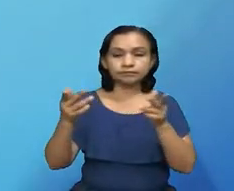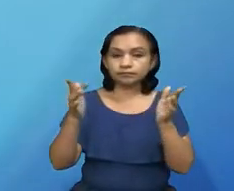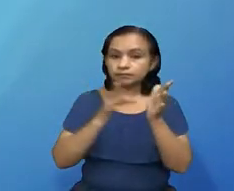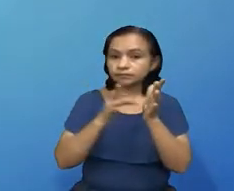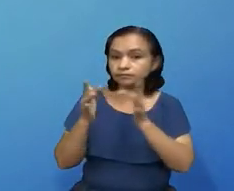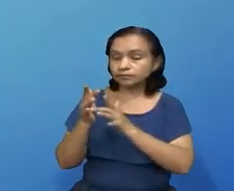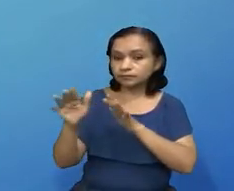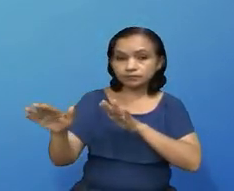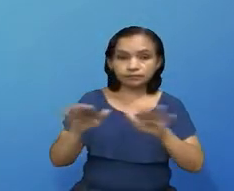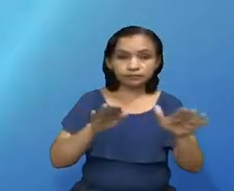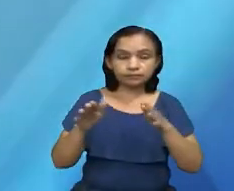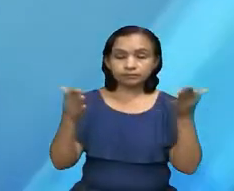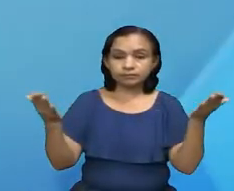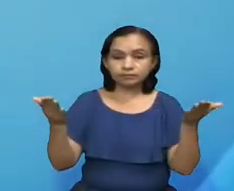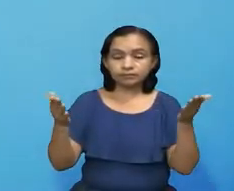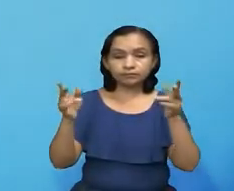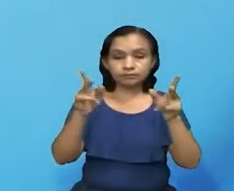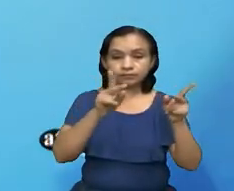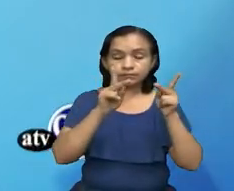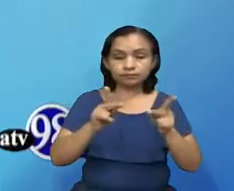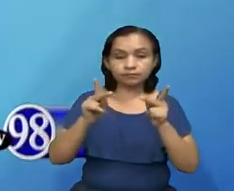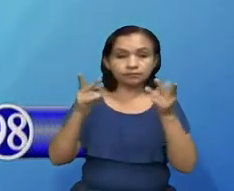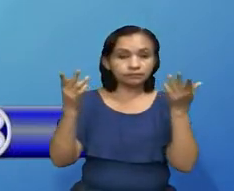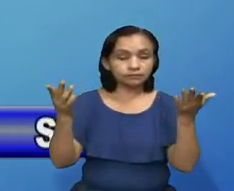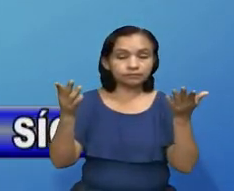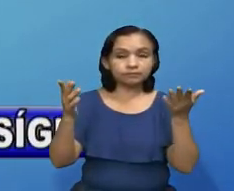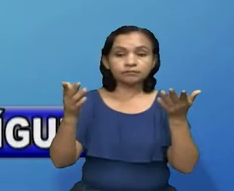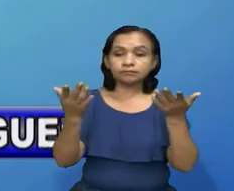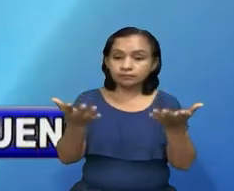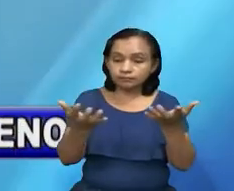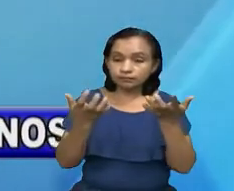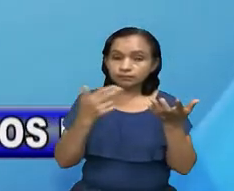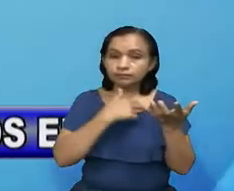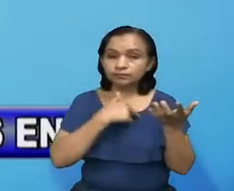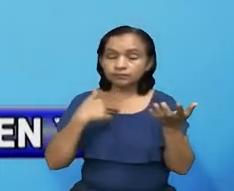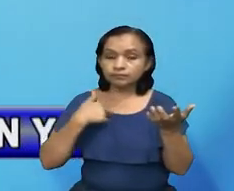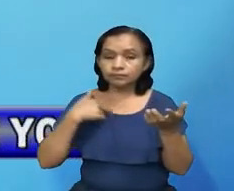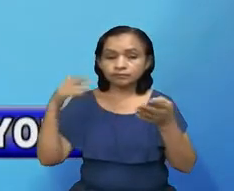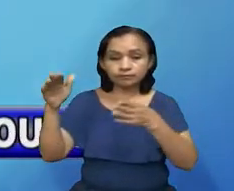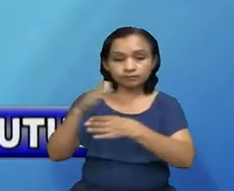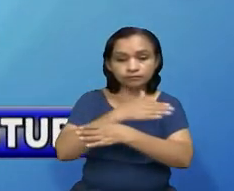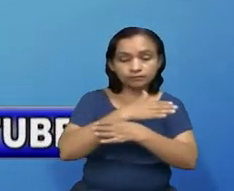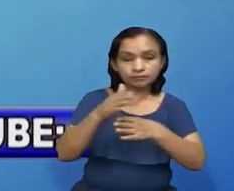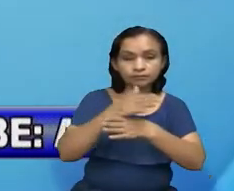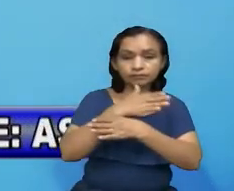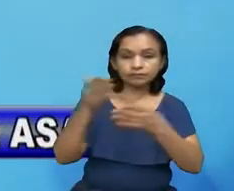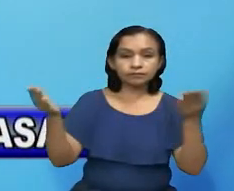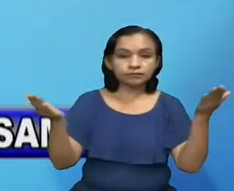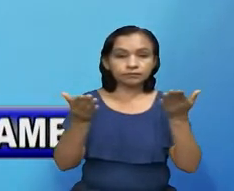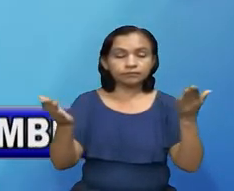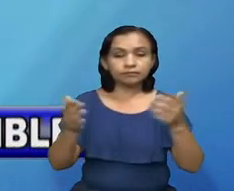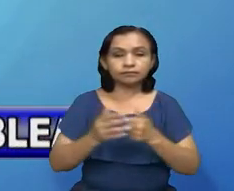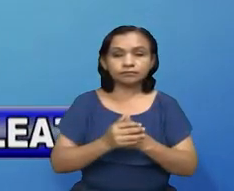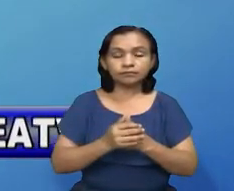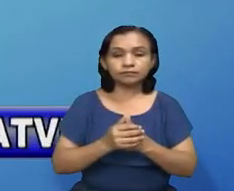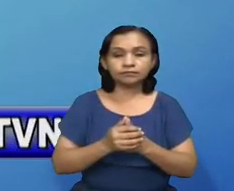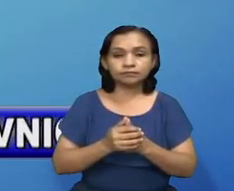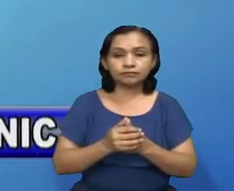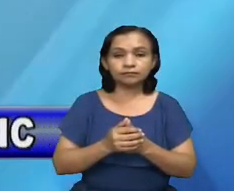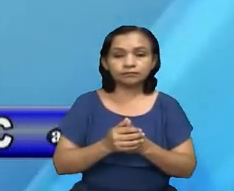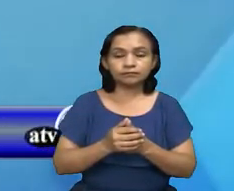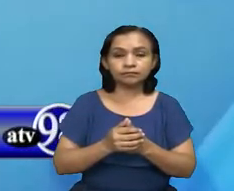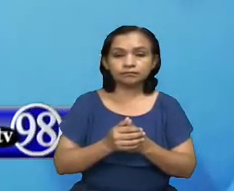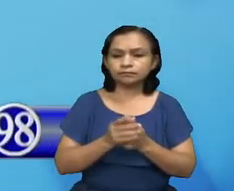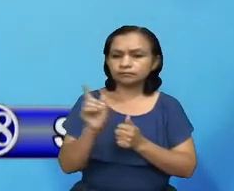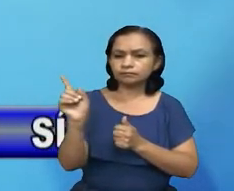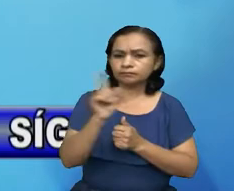cristianos o creyentes o devotos de distintas categorías. No